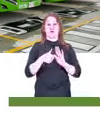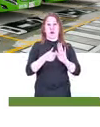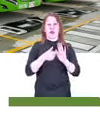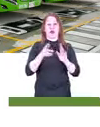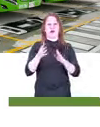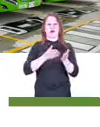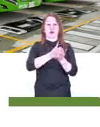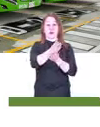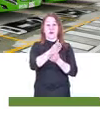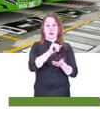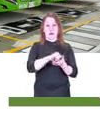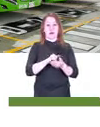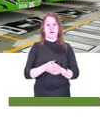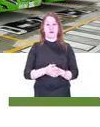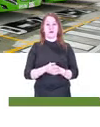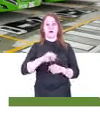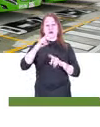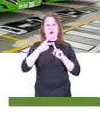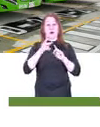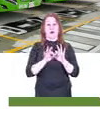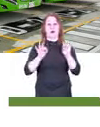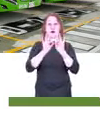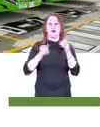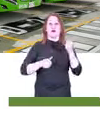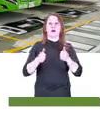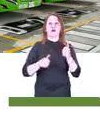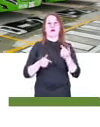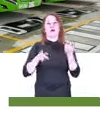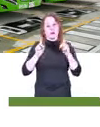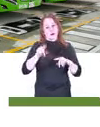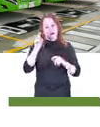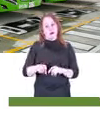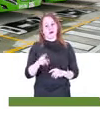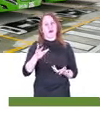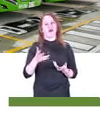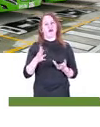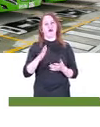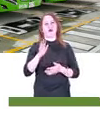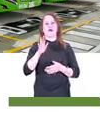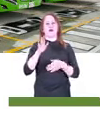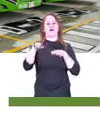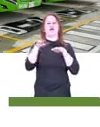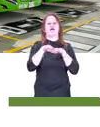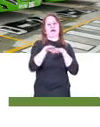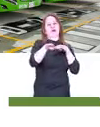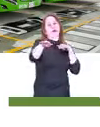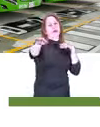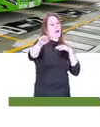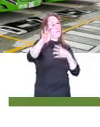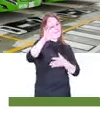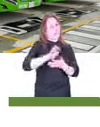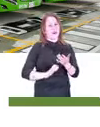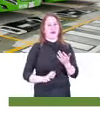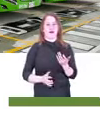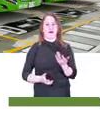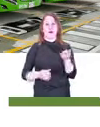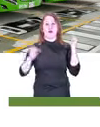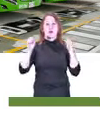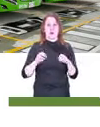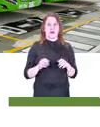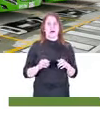Pero el segundo muy importante es que también tenemos que reducir la congestión en las ciudades. No podemos seguir teniendo más